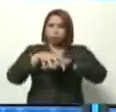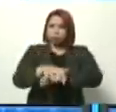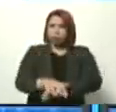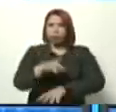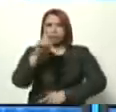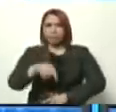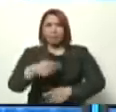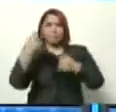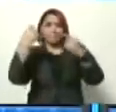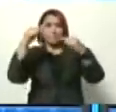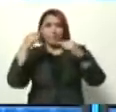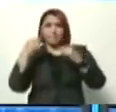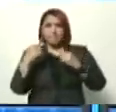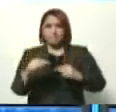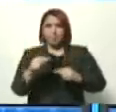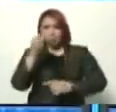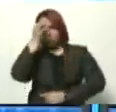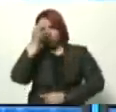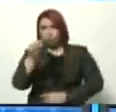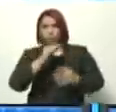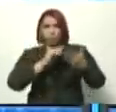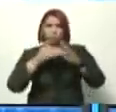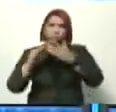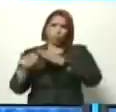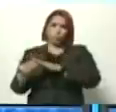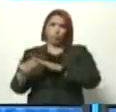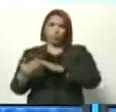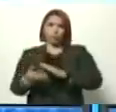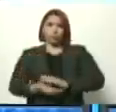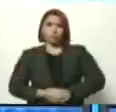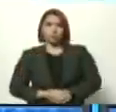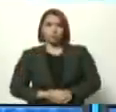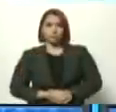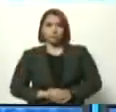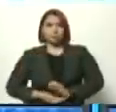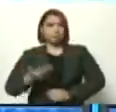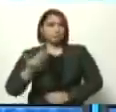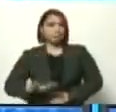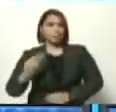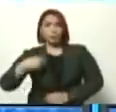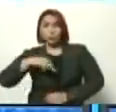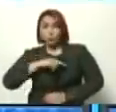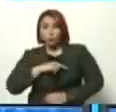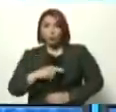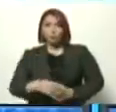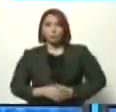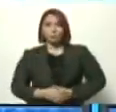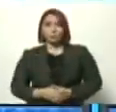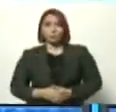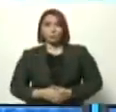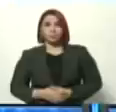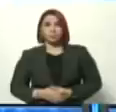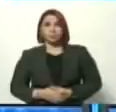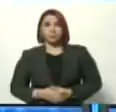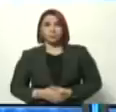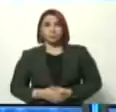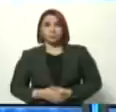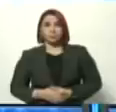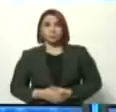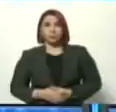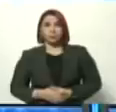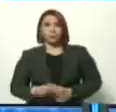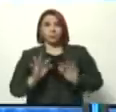de los consejos comunales, de las comunas. Así que es muy importante que nosotros, y van a ser mecanismos de